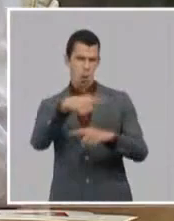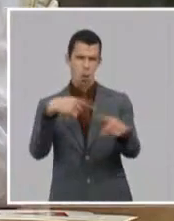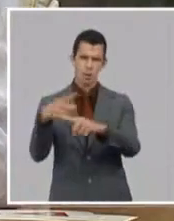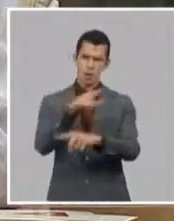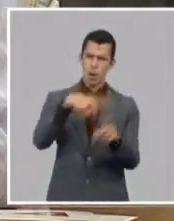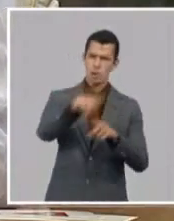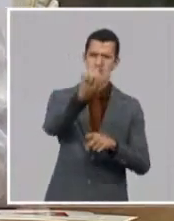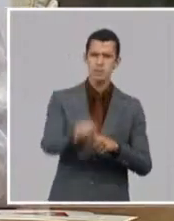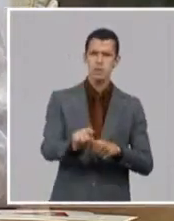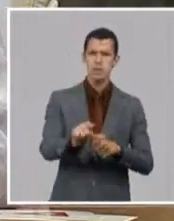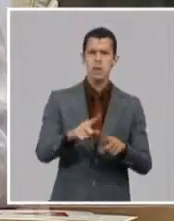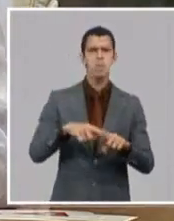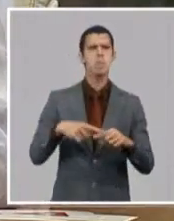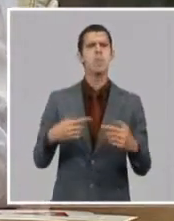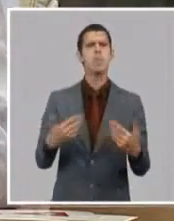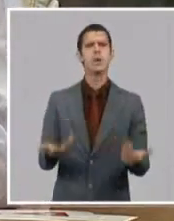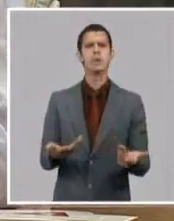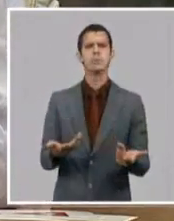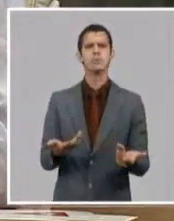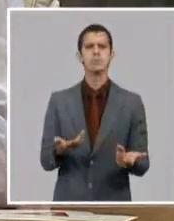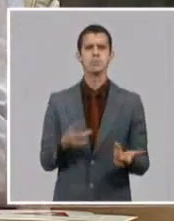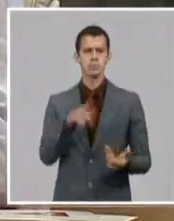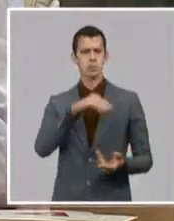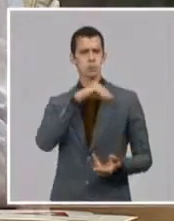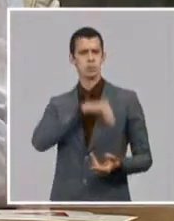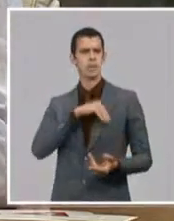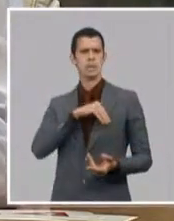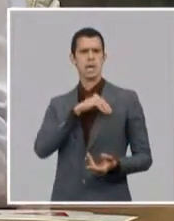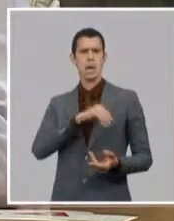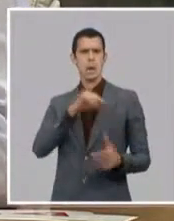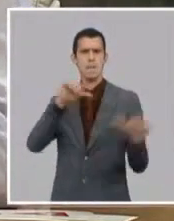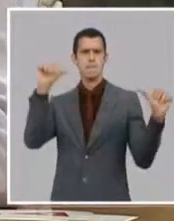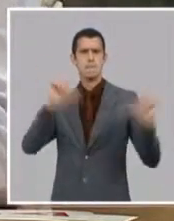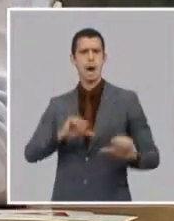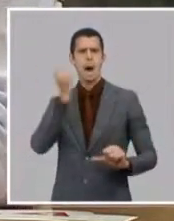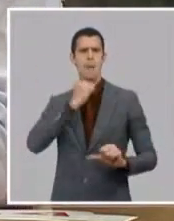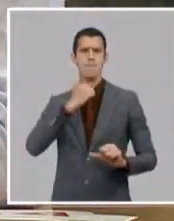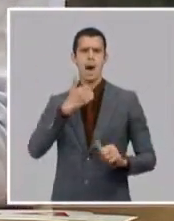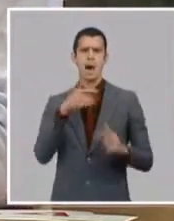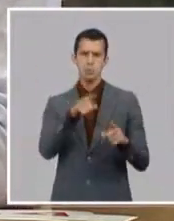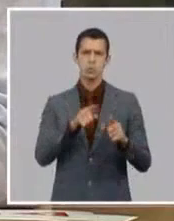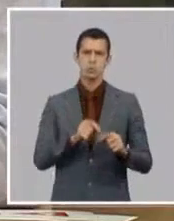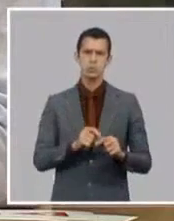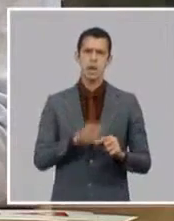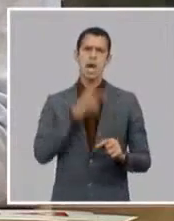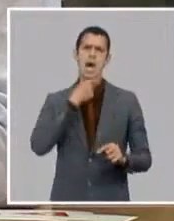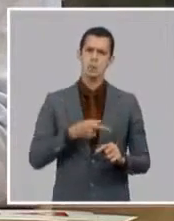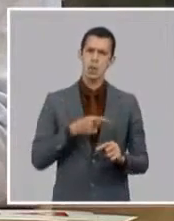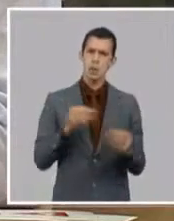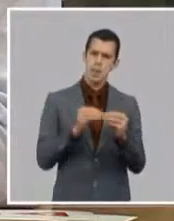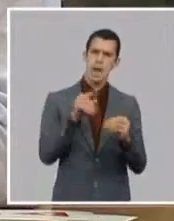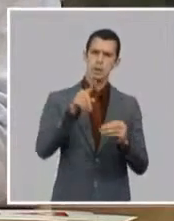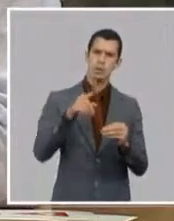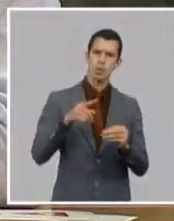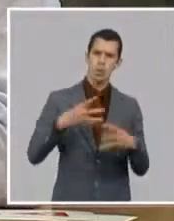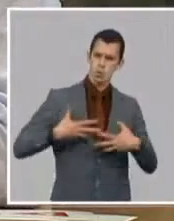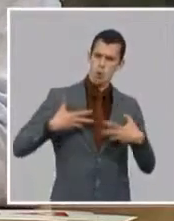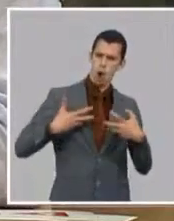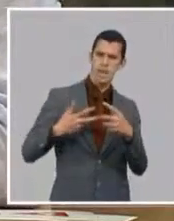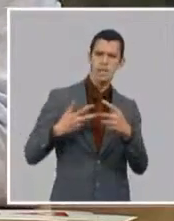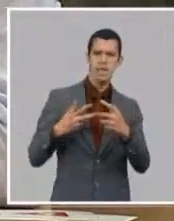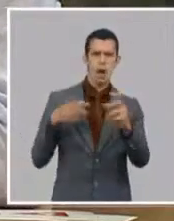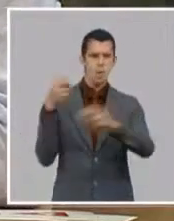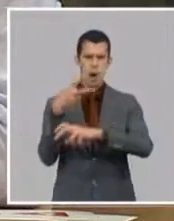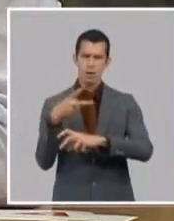también los otros, esa mayoría también tiene afectación, y sin embargo no se comporta de esa manera vandálica y de esa manera que, como